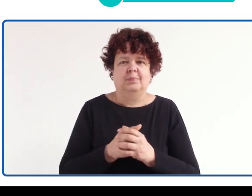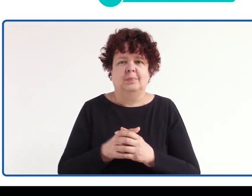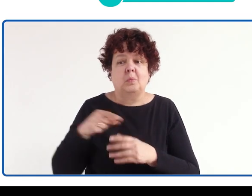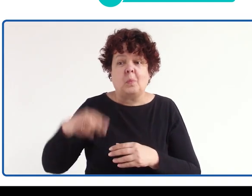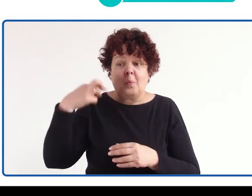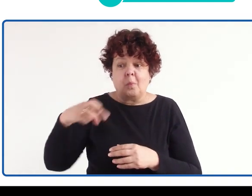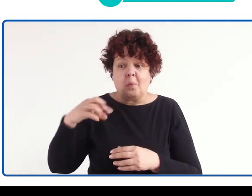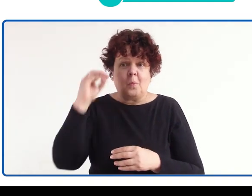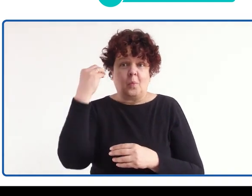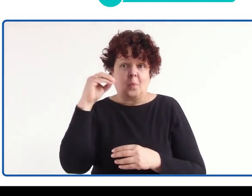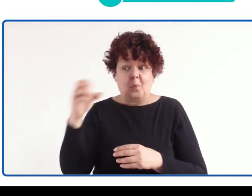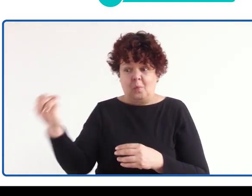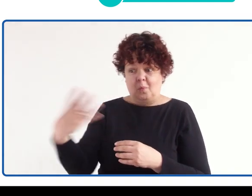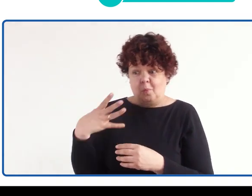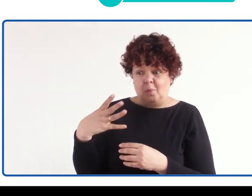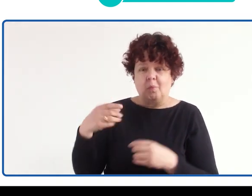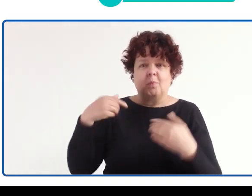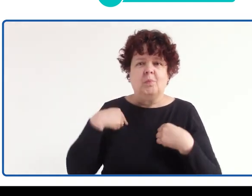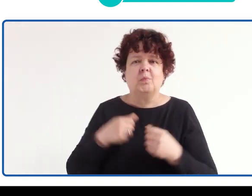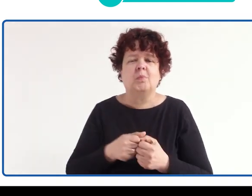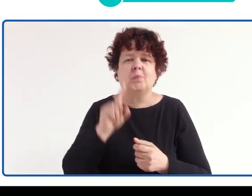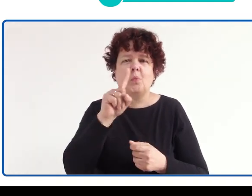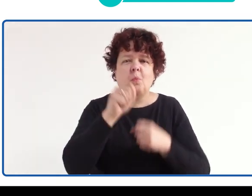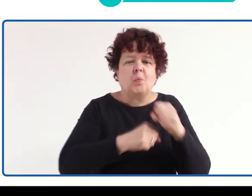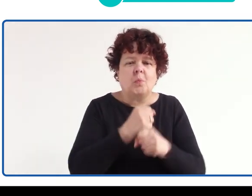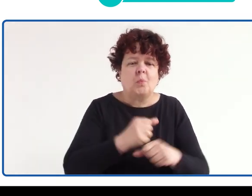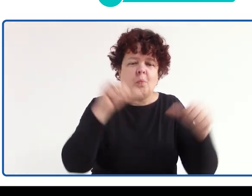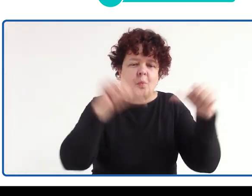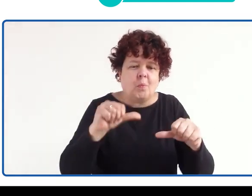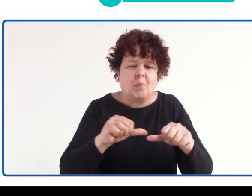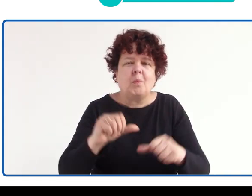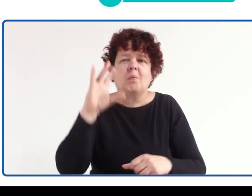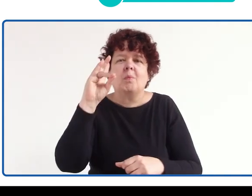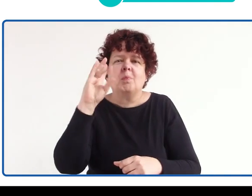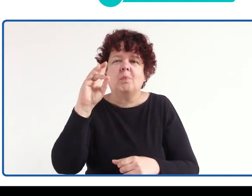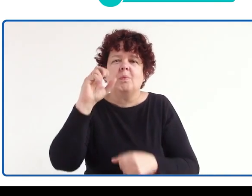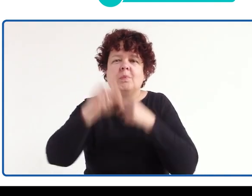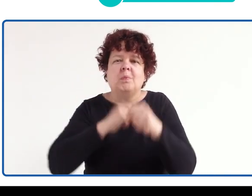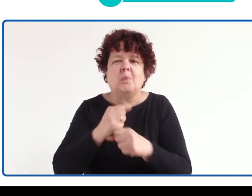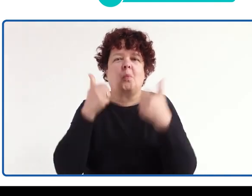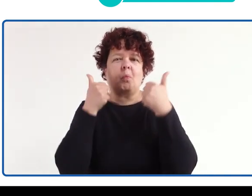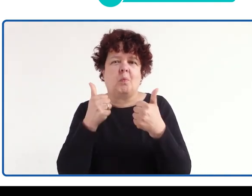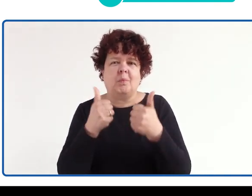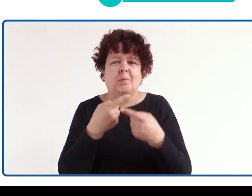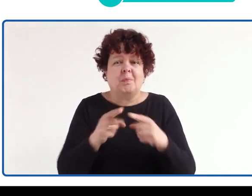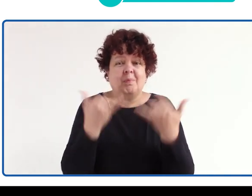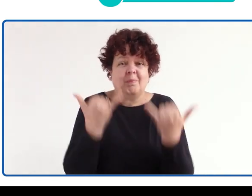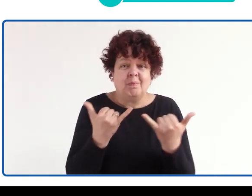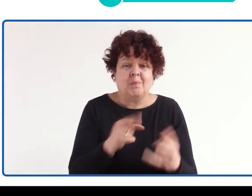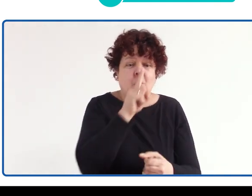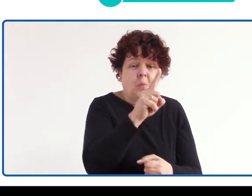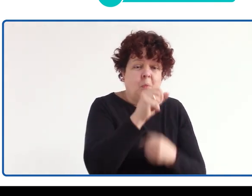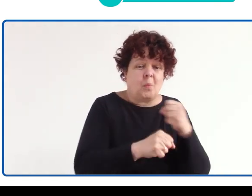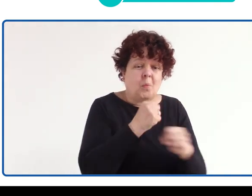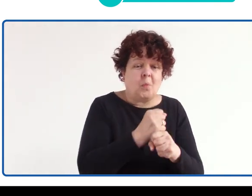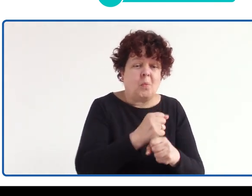Cuando mi padre era joven, tenía un año malo cada 7 años. Ahora, sin embargo, hay